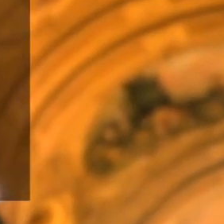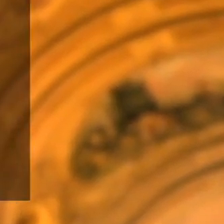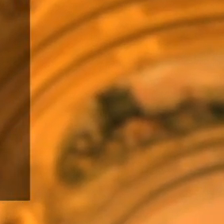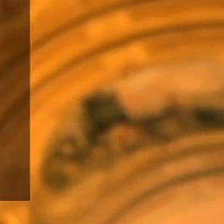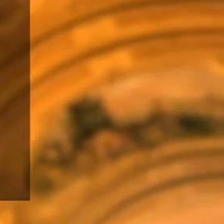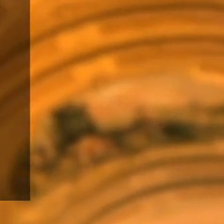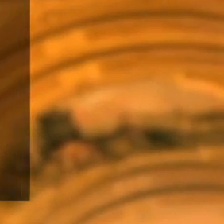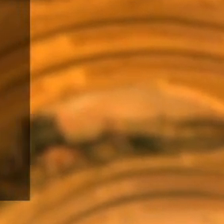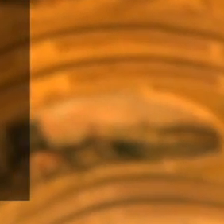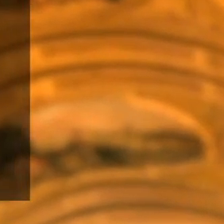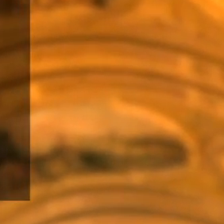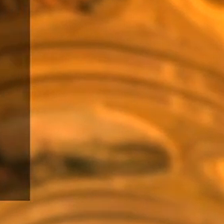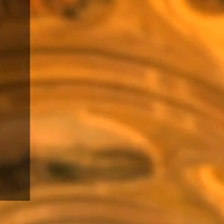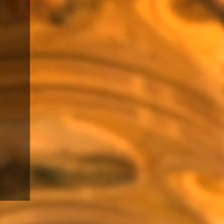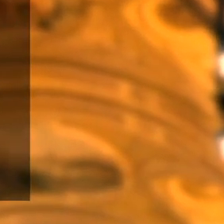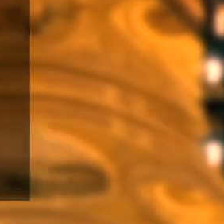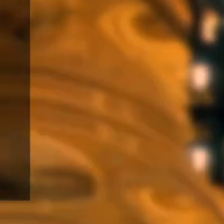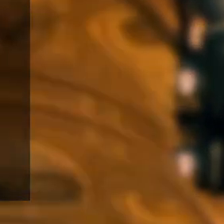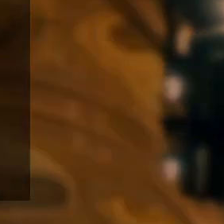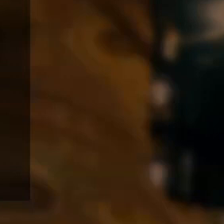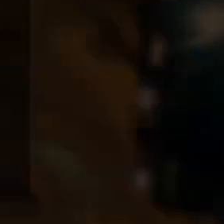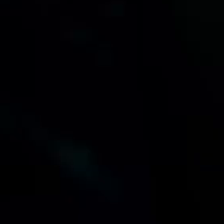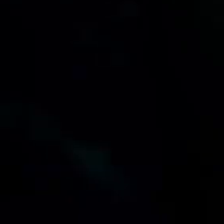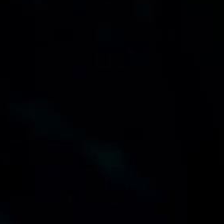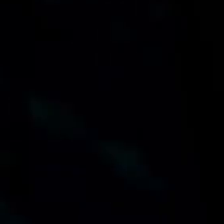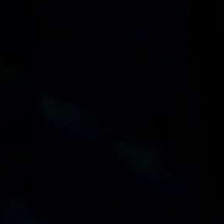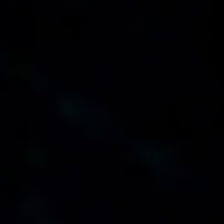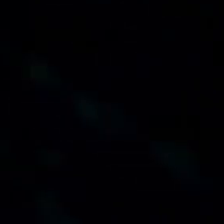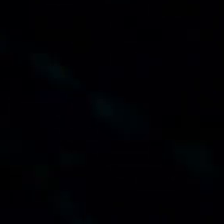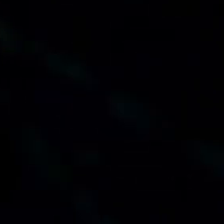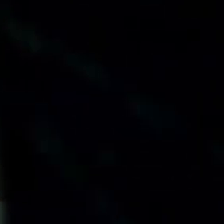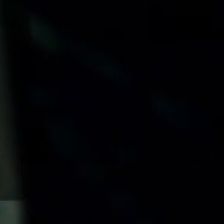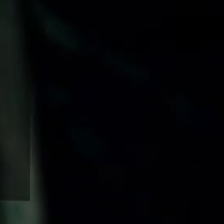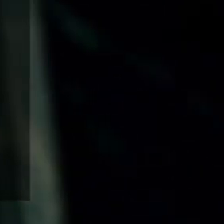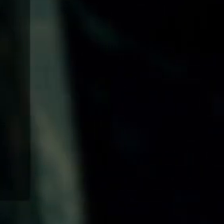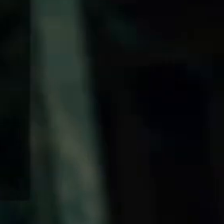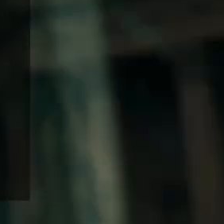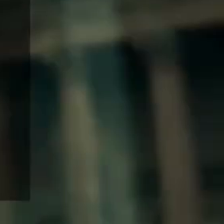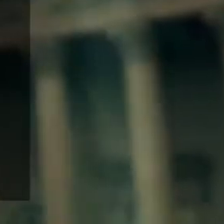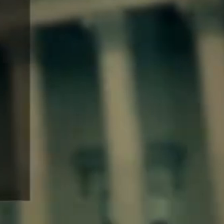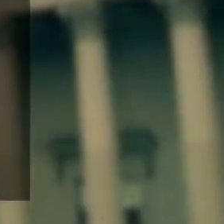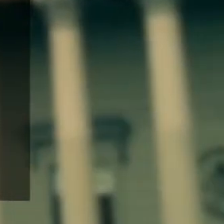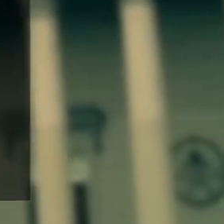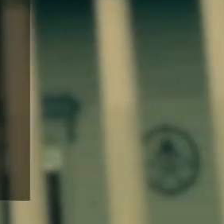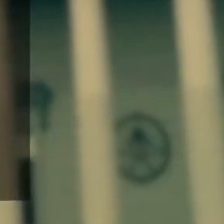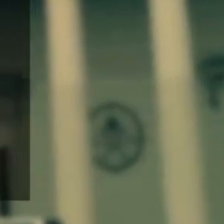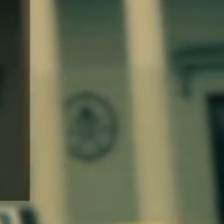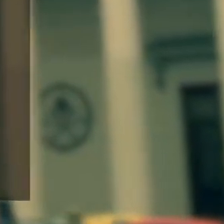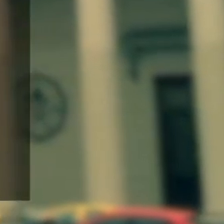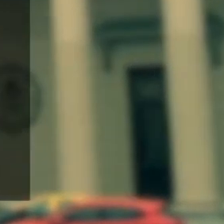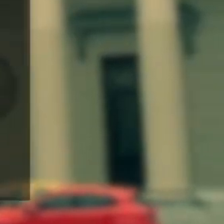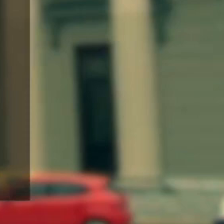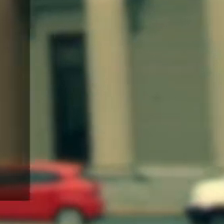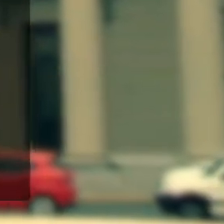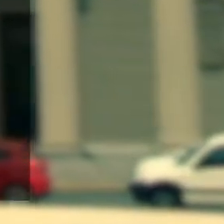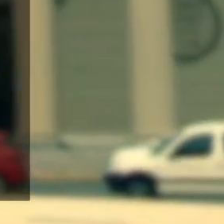ella, con la libertad que siempre cada uno aporta a la Iglesia en la colecta de la